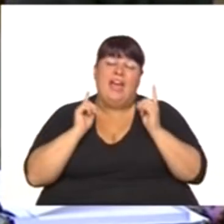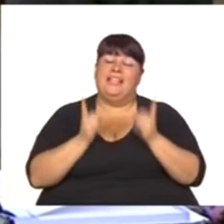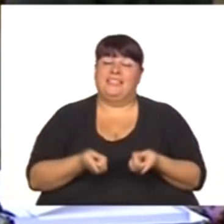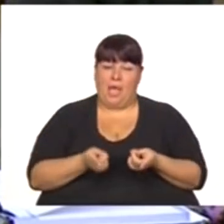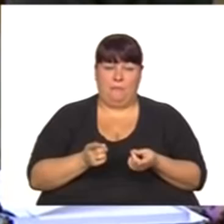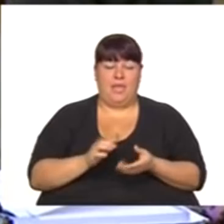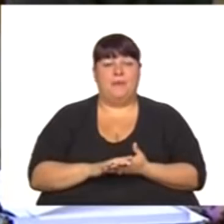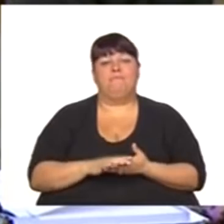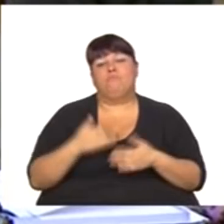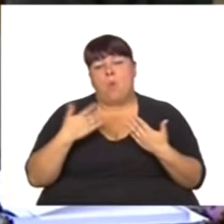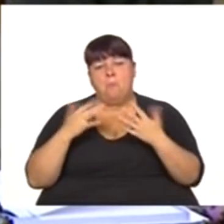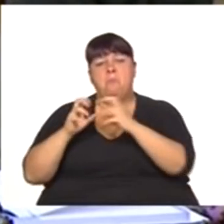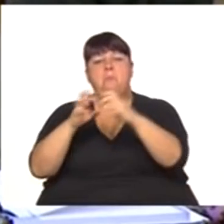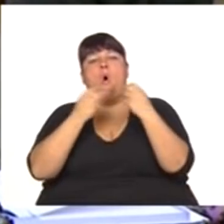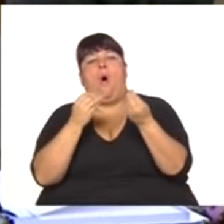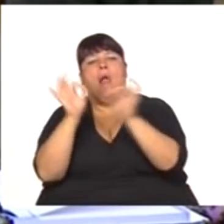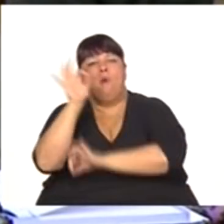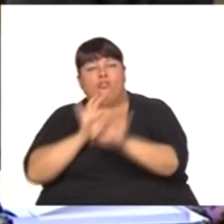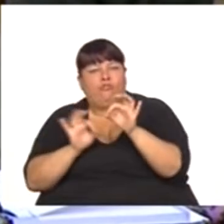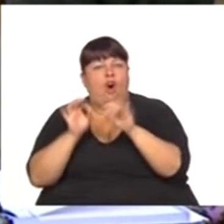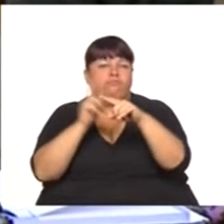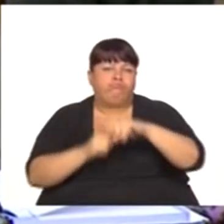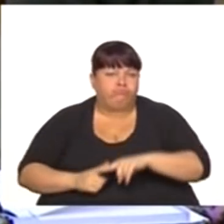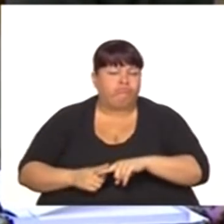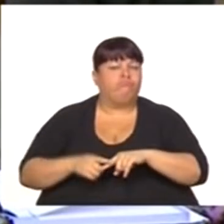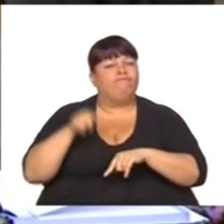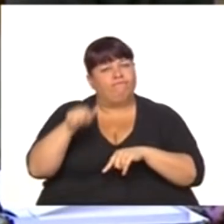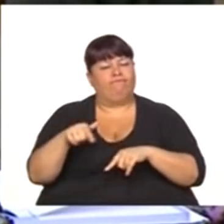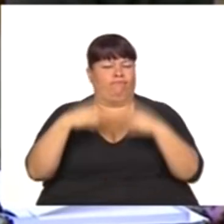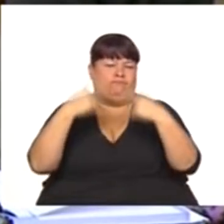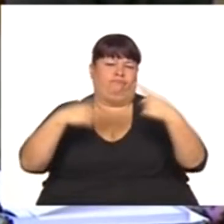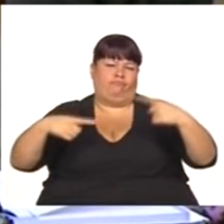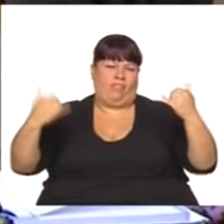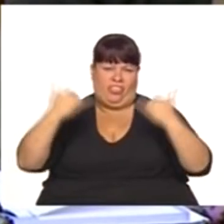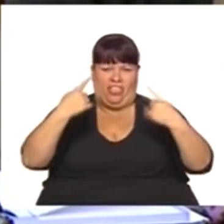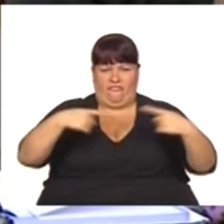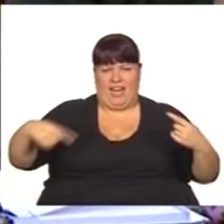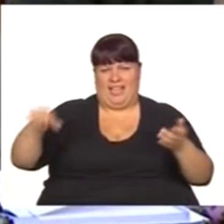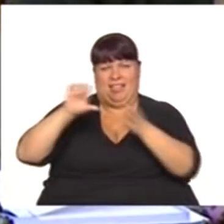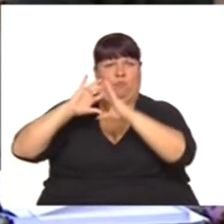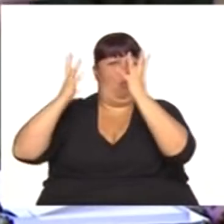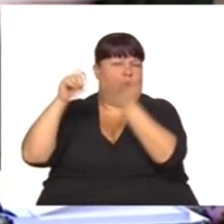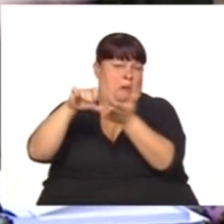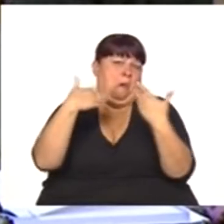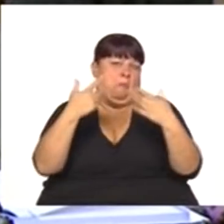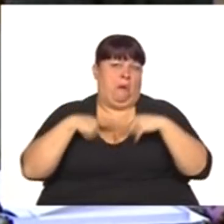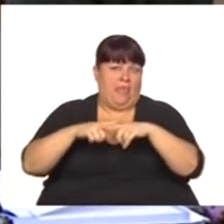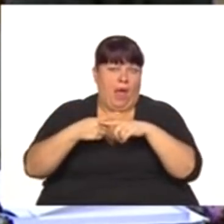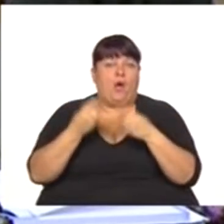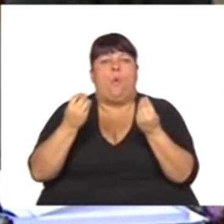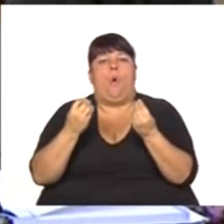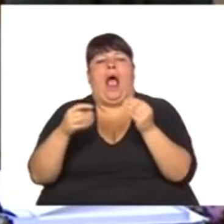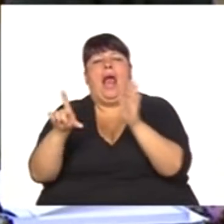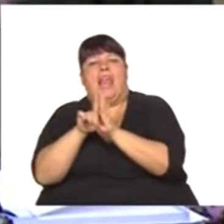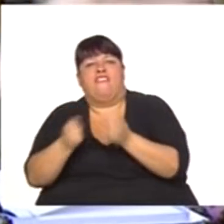Además, uno puede discutir cuál es la fórmula y en esto hay infinidad de casos distintos en los países del mundo. Podemos discutir en qué